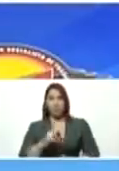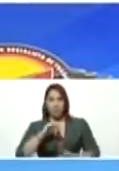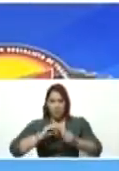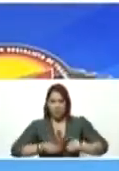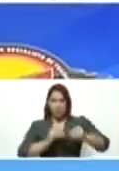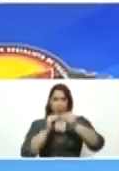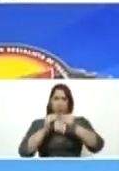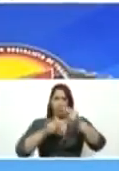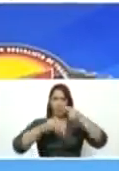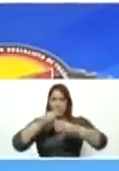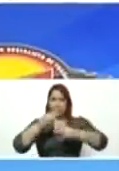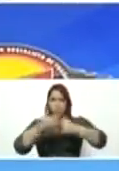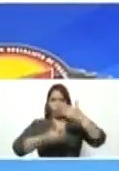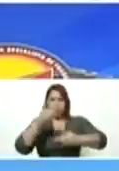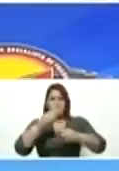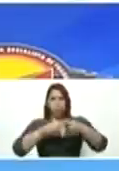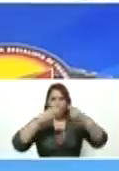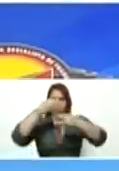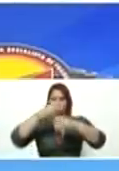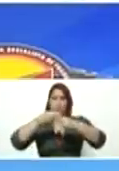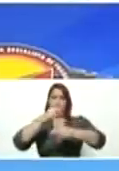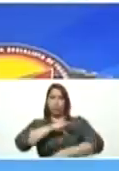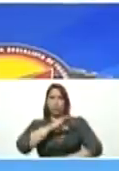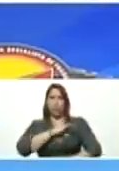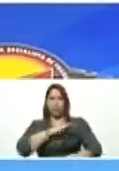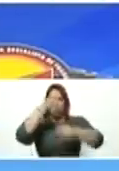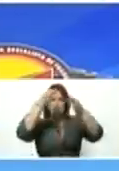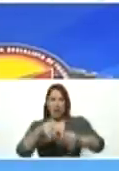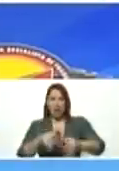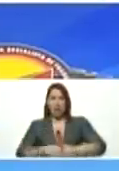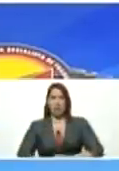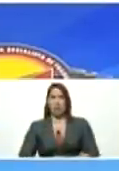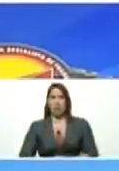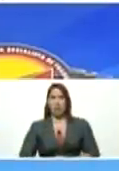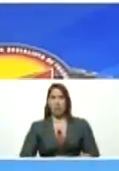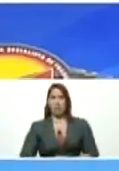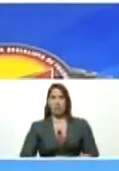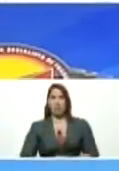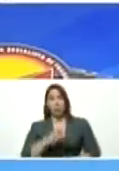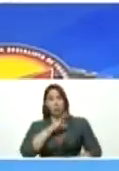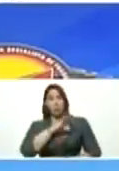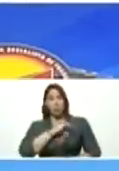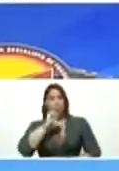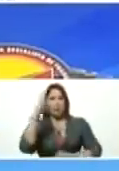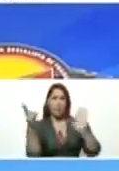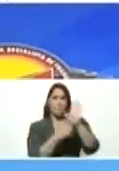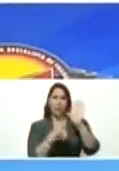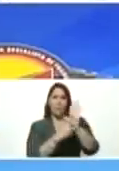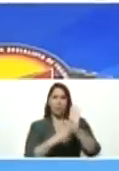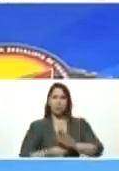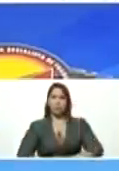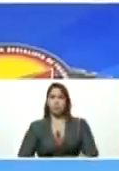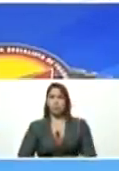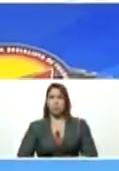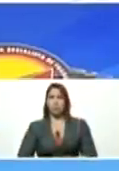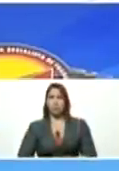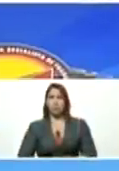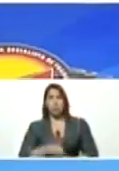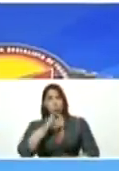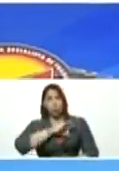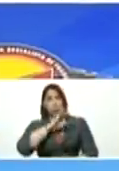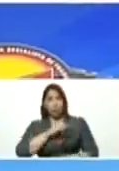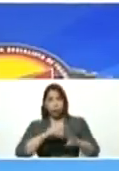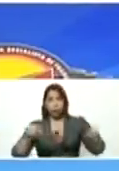para avanzar en la construcción del socialismo real el socialismo verdadero del socialismo